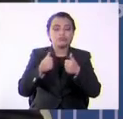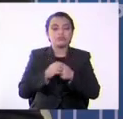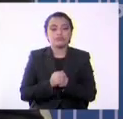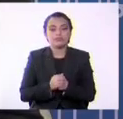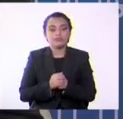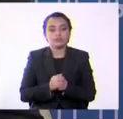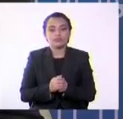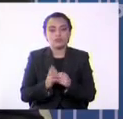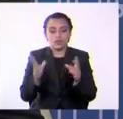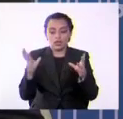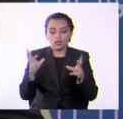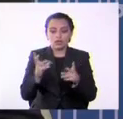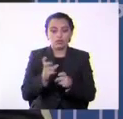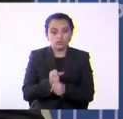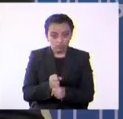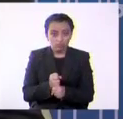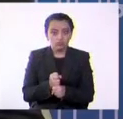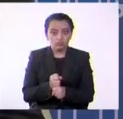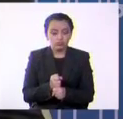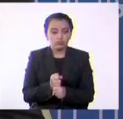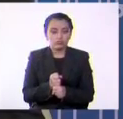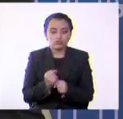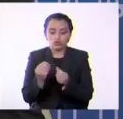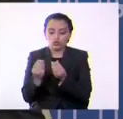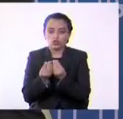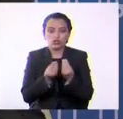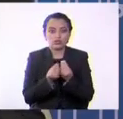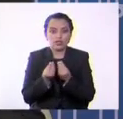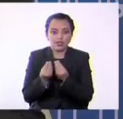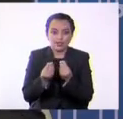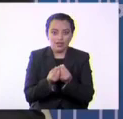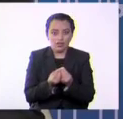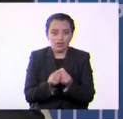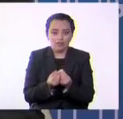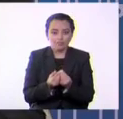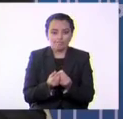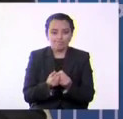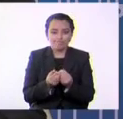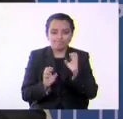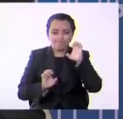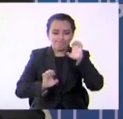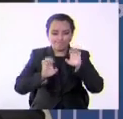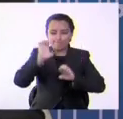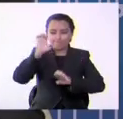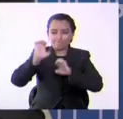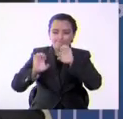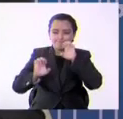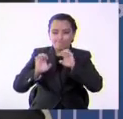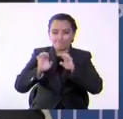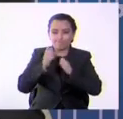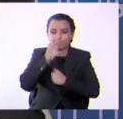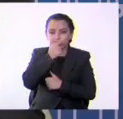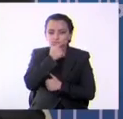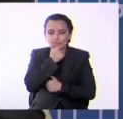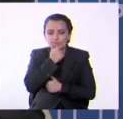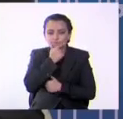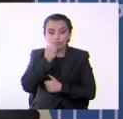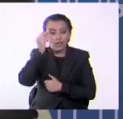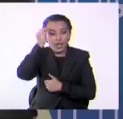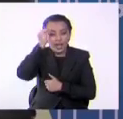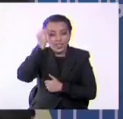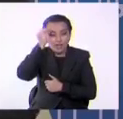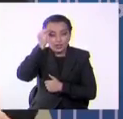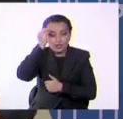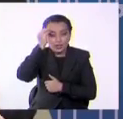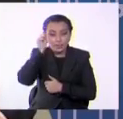que como sociedad evaluemos, que como sociedad analicemos las propuestas que vienen de proyectos.